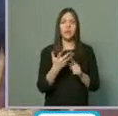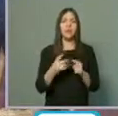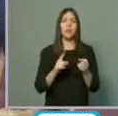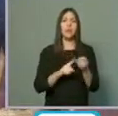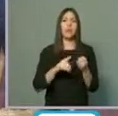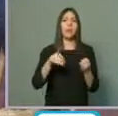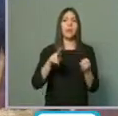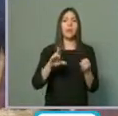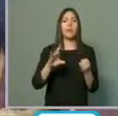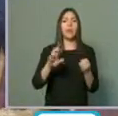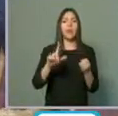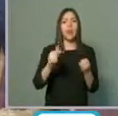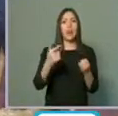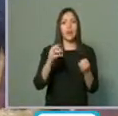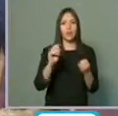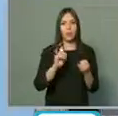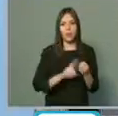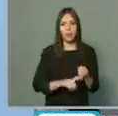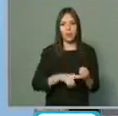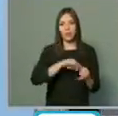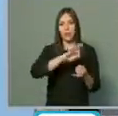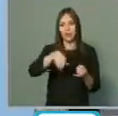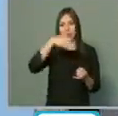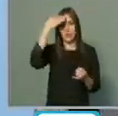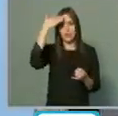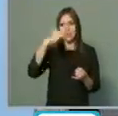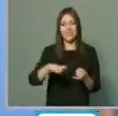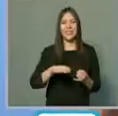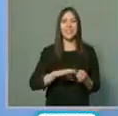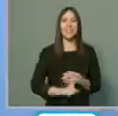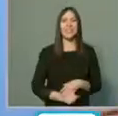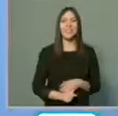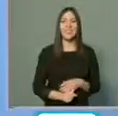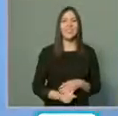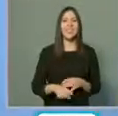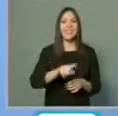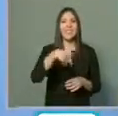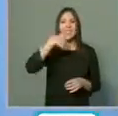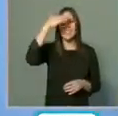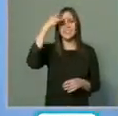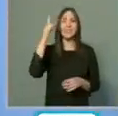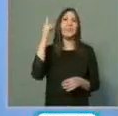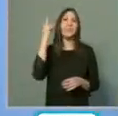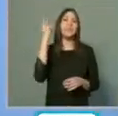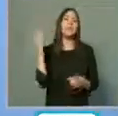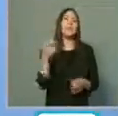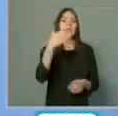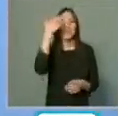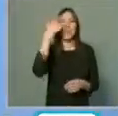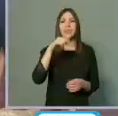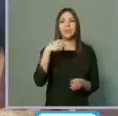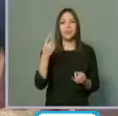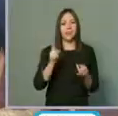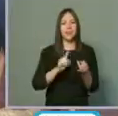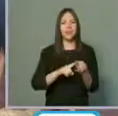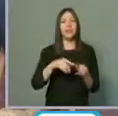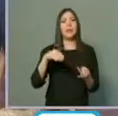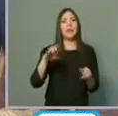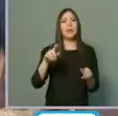murciélago es la que todo el mundo sabe, pero... Yo sabía una de la primaria. Yo me la sé, profe.